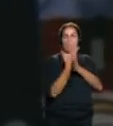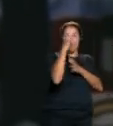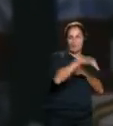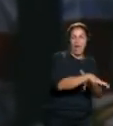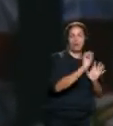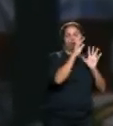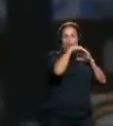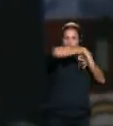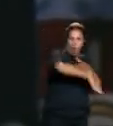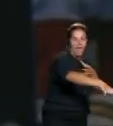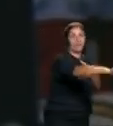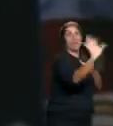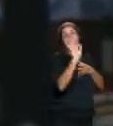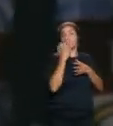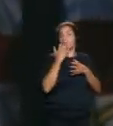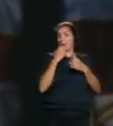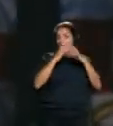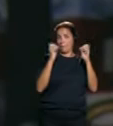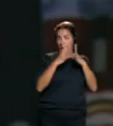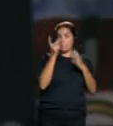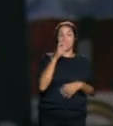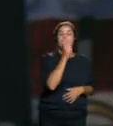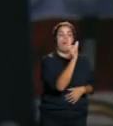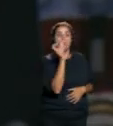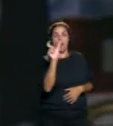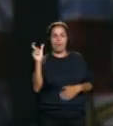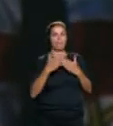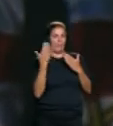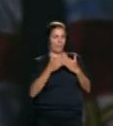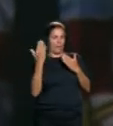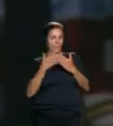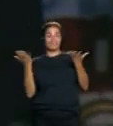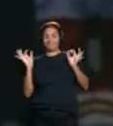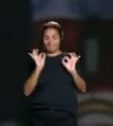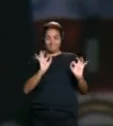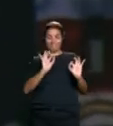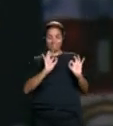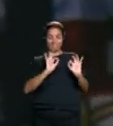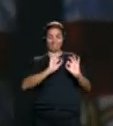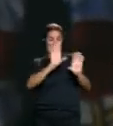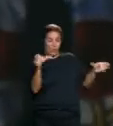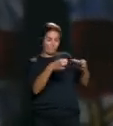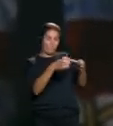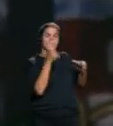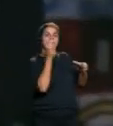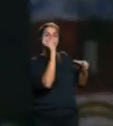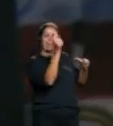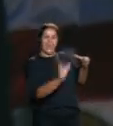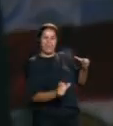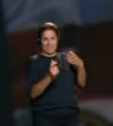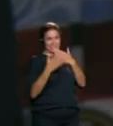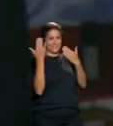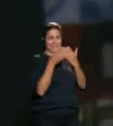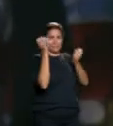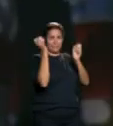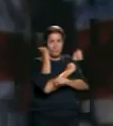colada o La Palma, por ejemplo. Bien, pues dentro de ese particular club de palabras viralizadas